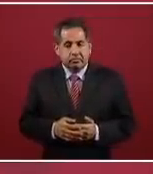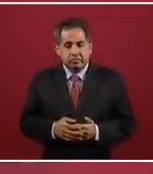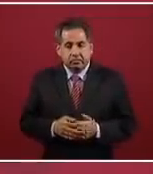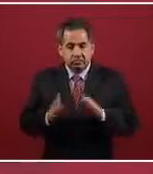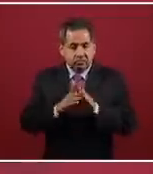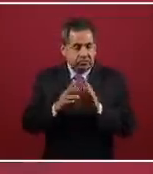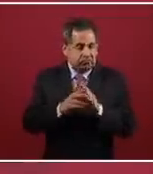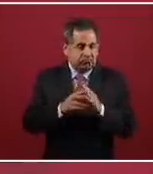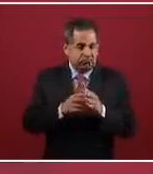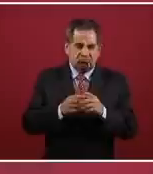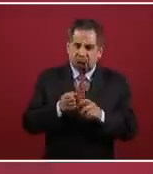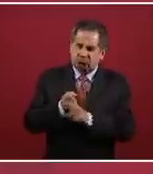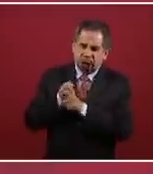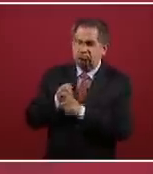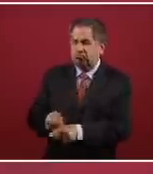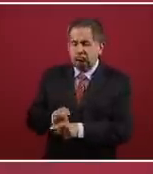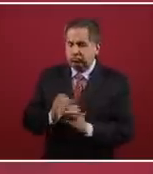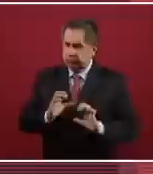regulado de la fuerza.